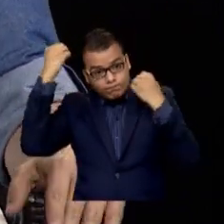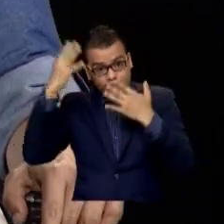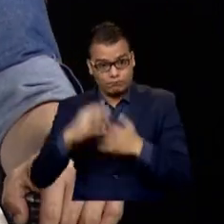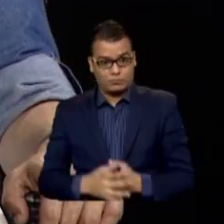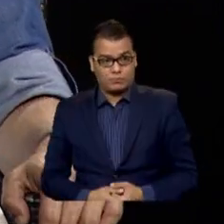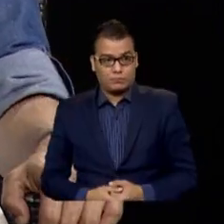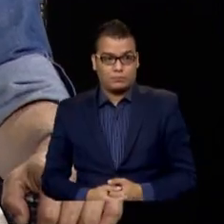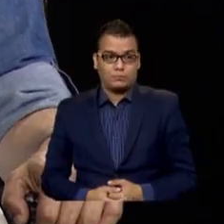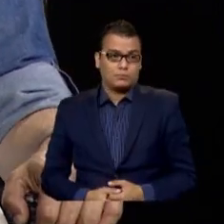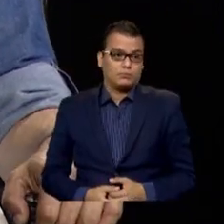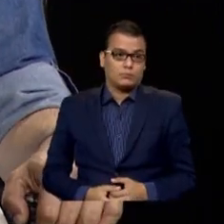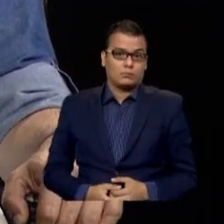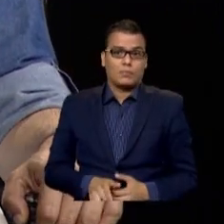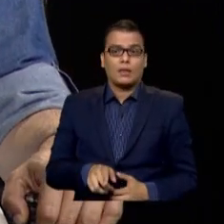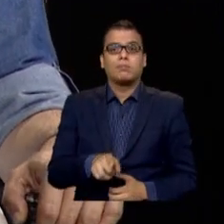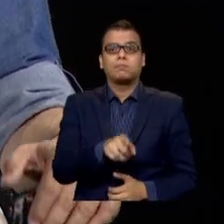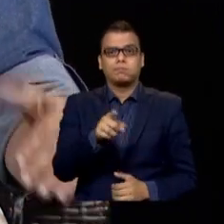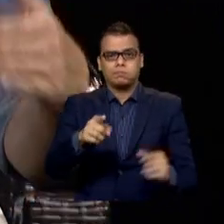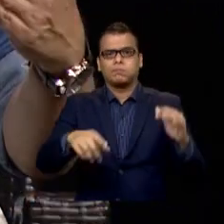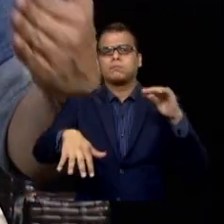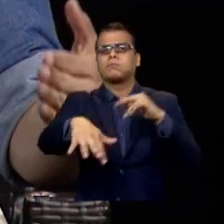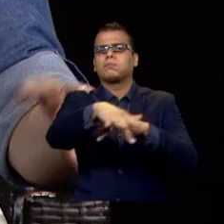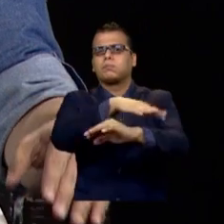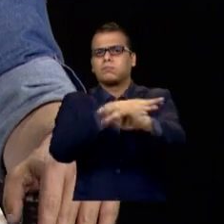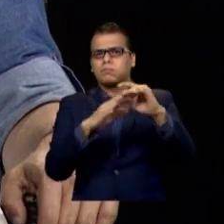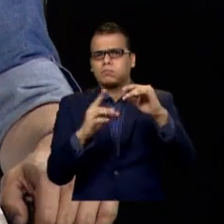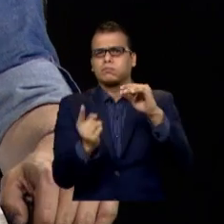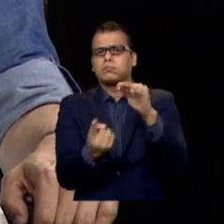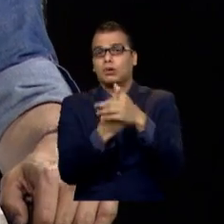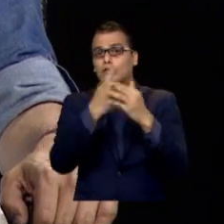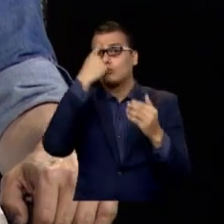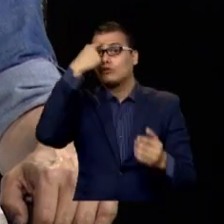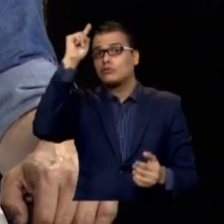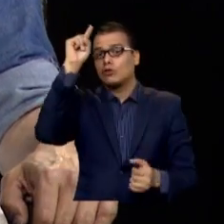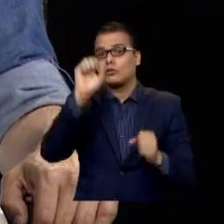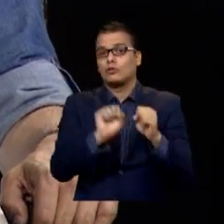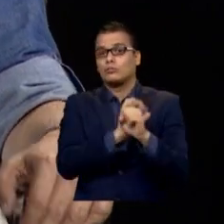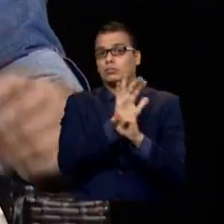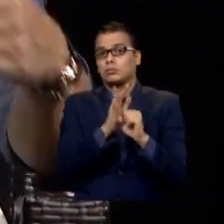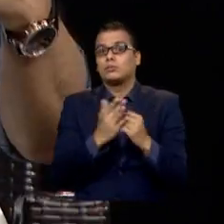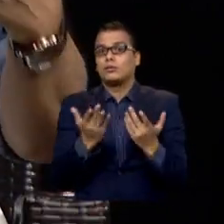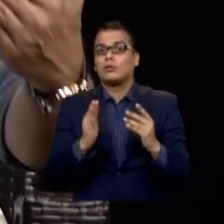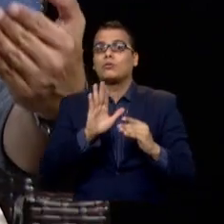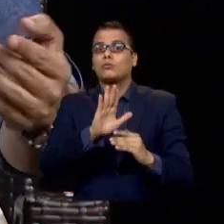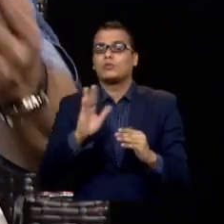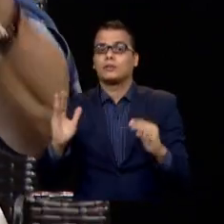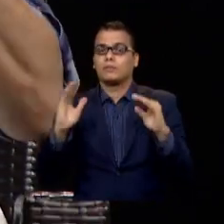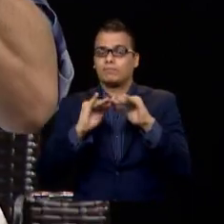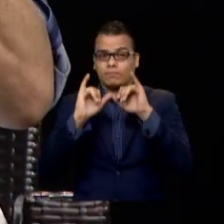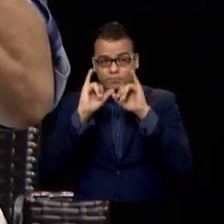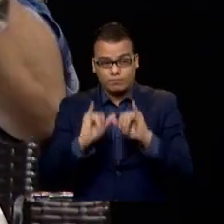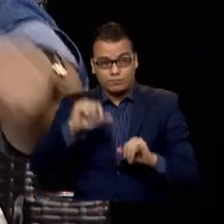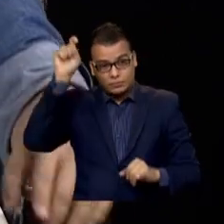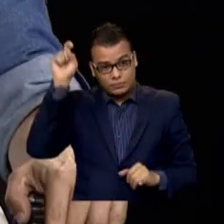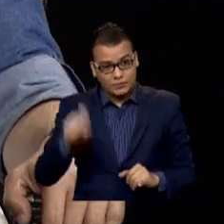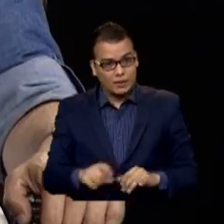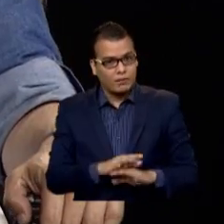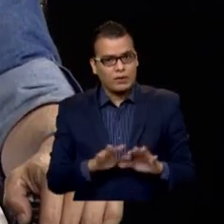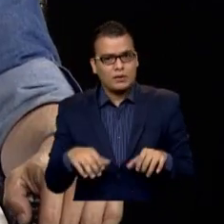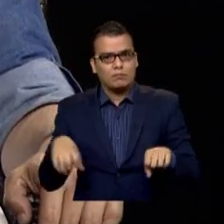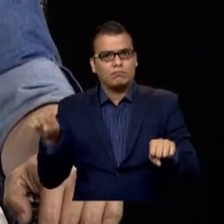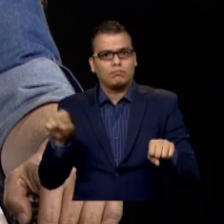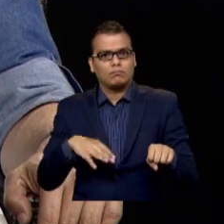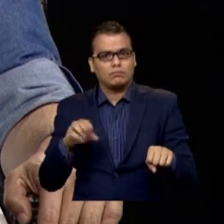tenemos circulación comunitaria del virus, que necesitamos que esté guardado en su casa, que necesitamos que solo salga a mercar